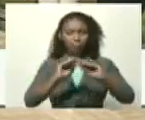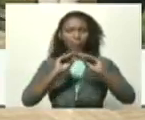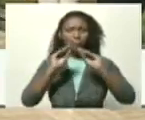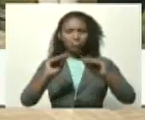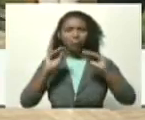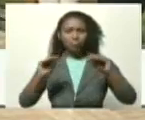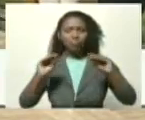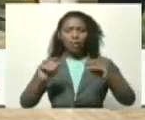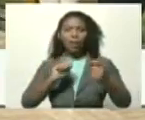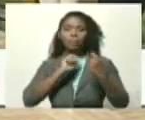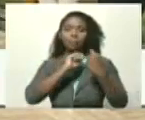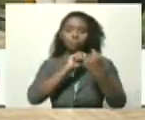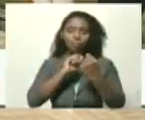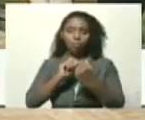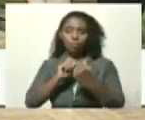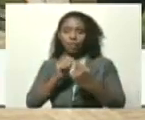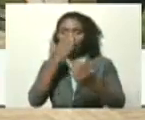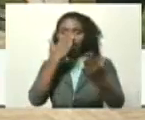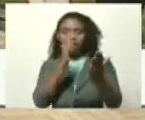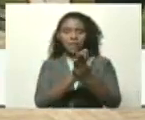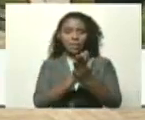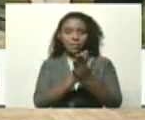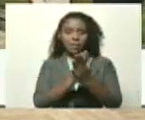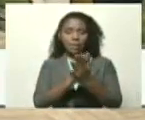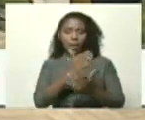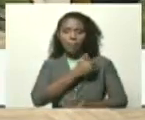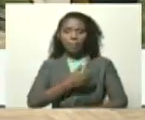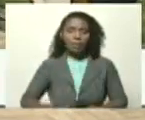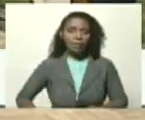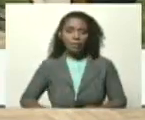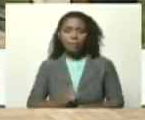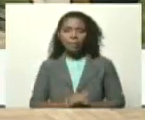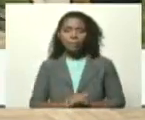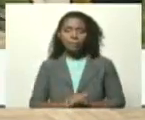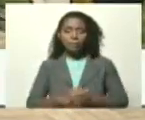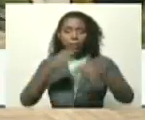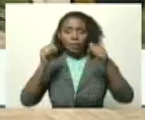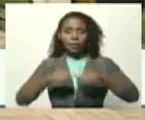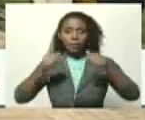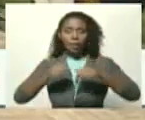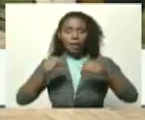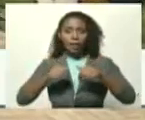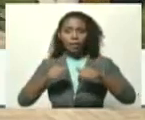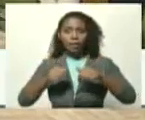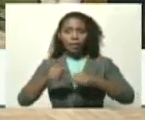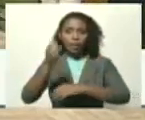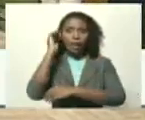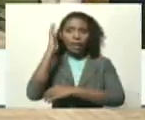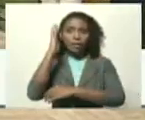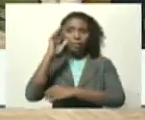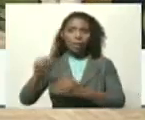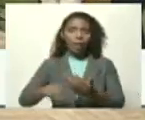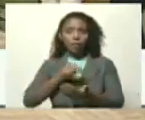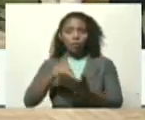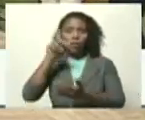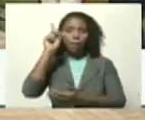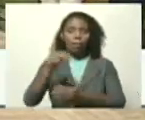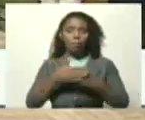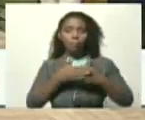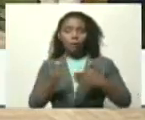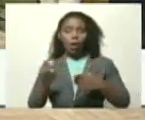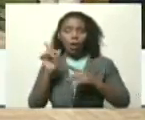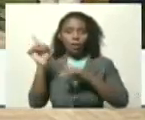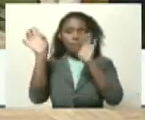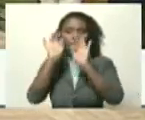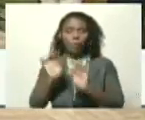al diálogo desde que está al frente de la presidencia, desde acá, desde la Asamblea Nacional también se ha abierto ese